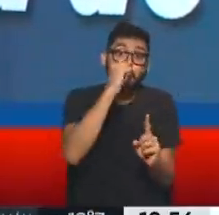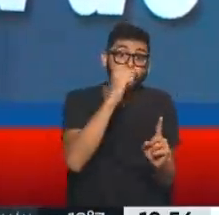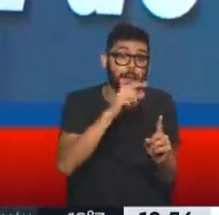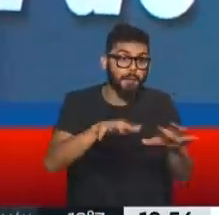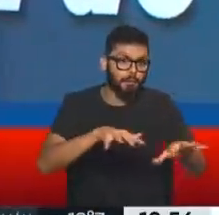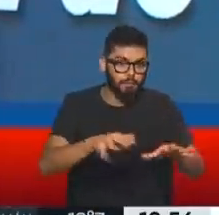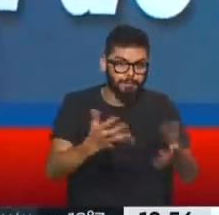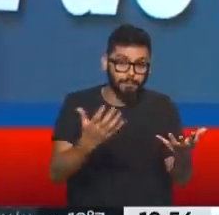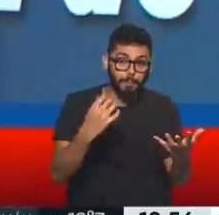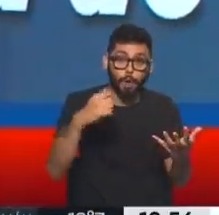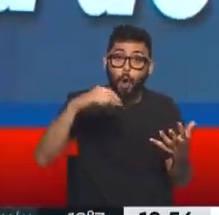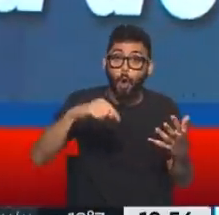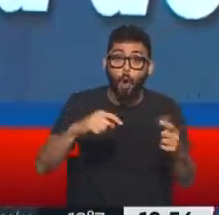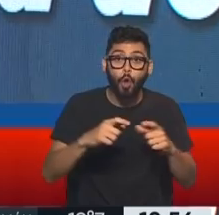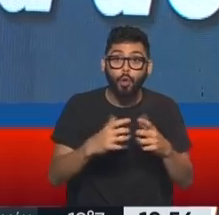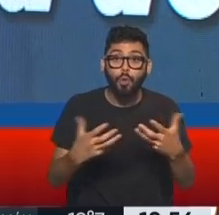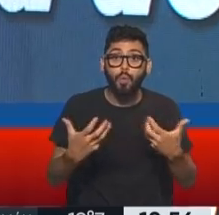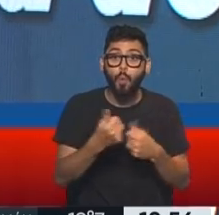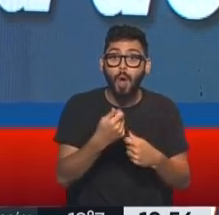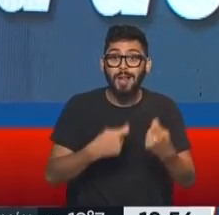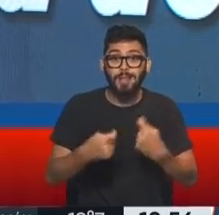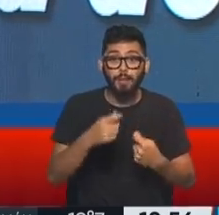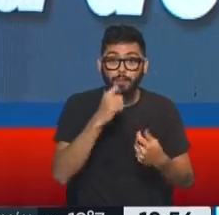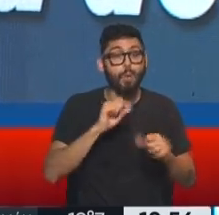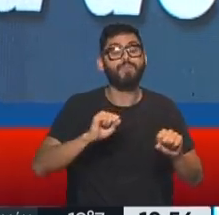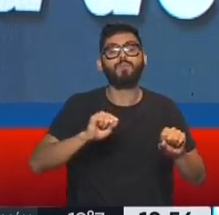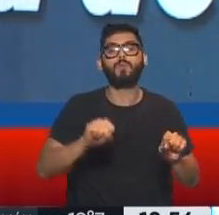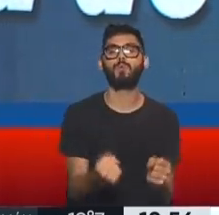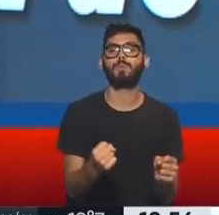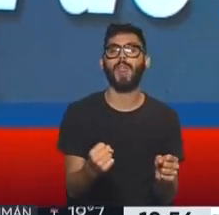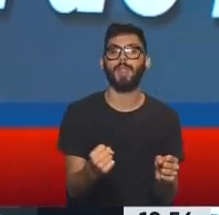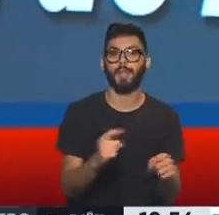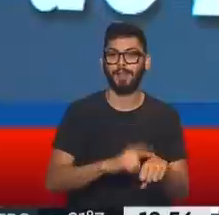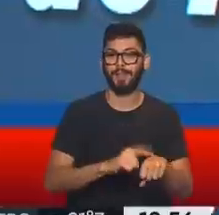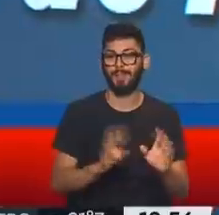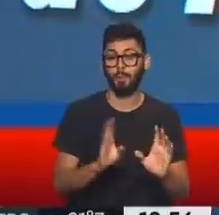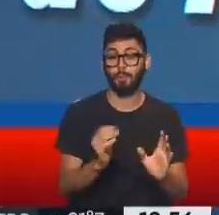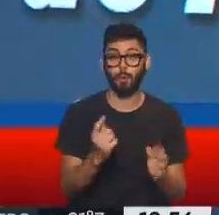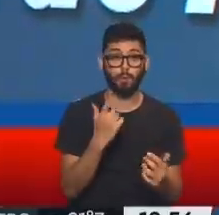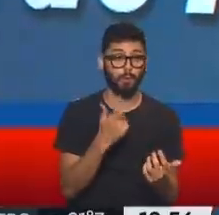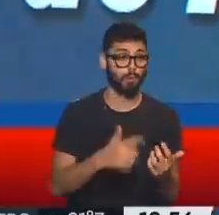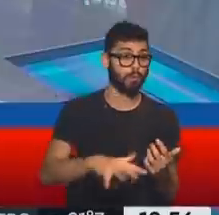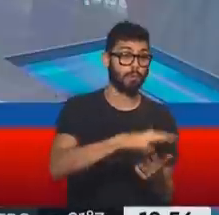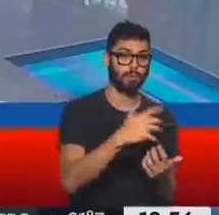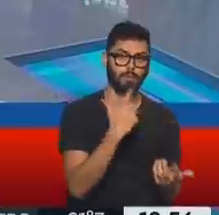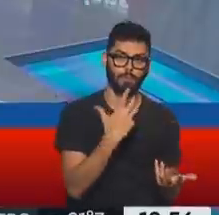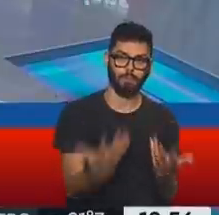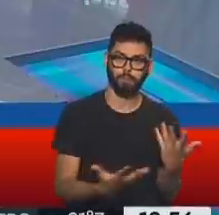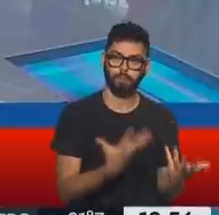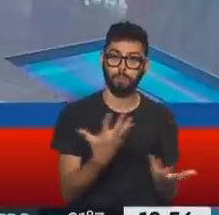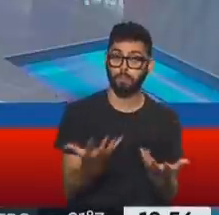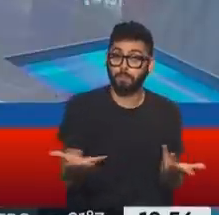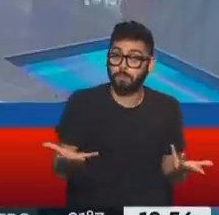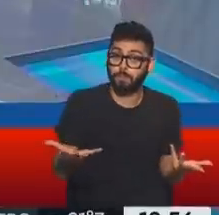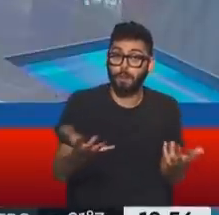directamente la bolsa hoy no cotizaba es una suspensión temporal pero bueno es un mensaje para los mercados financieros muy graves la evaluación del